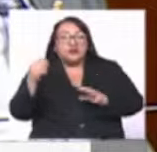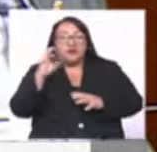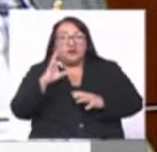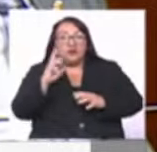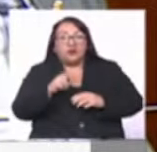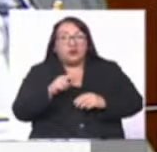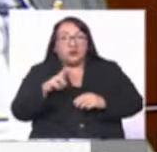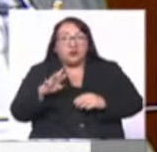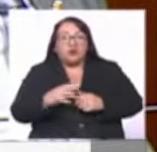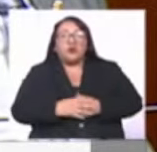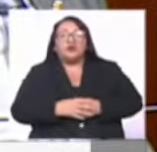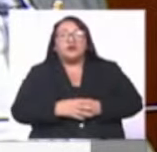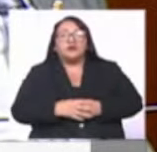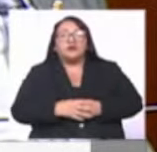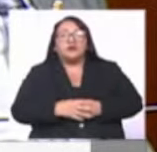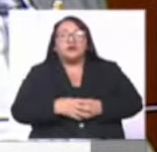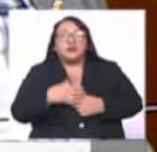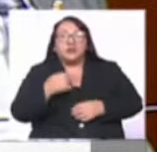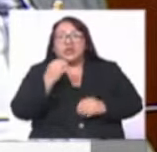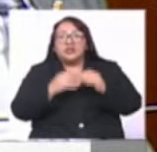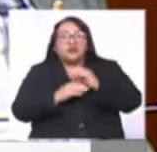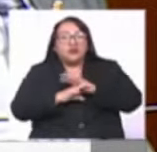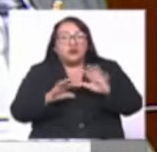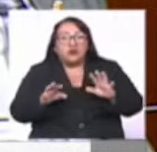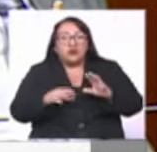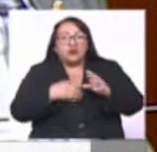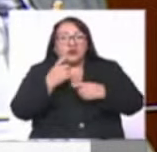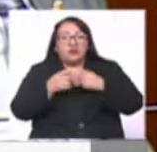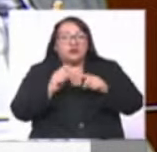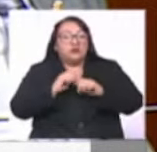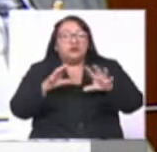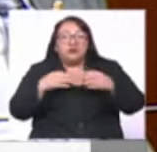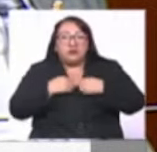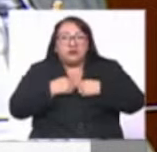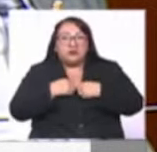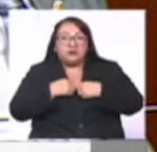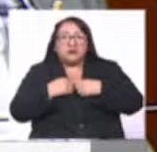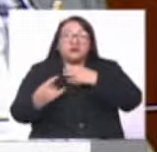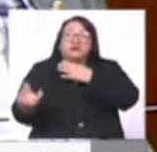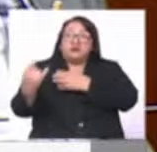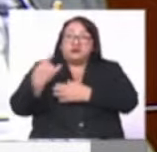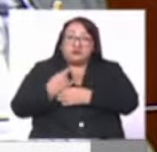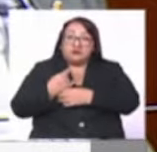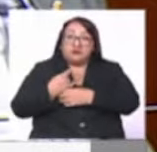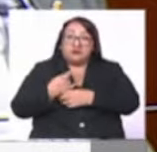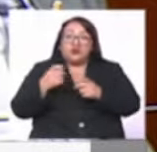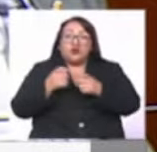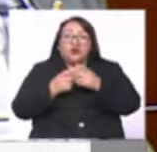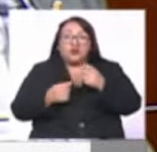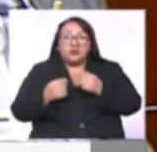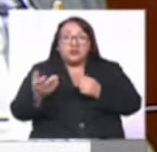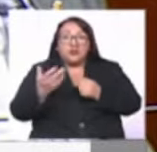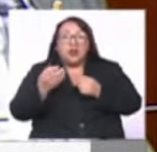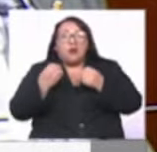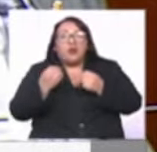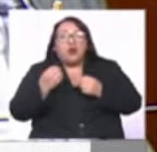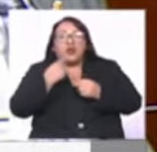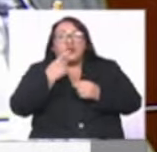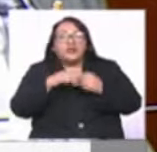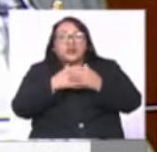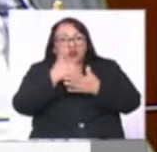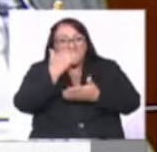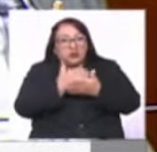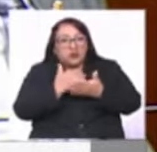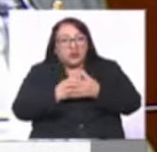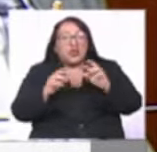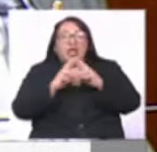del 2024 se resolvió declarar improcedente de la recusación del señor congresista delegado por los argumentos expuestos